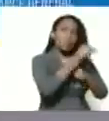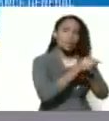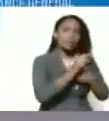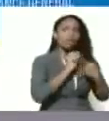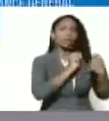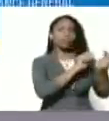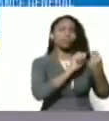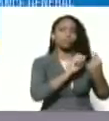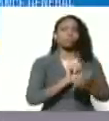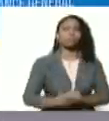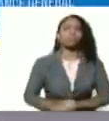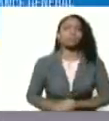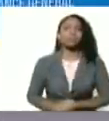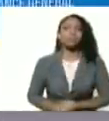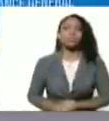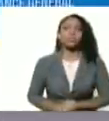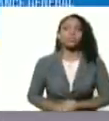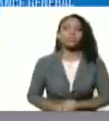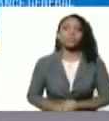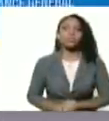víctima.